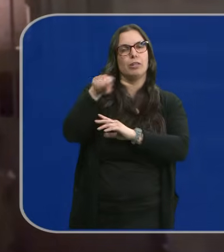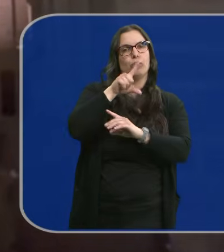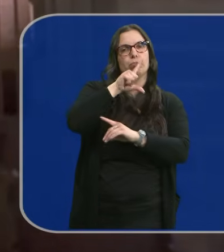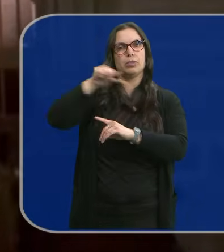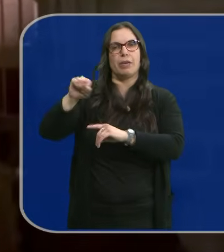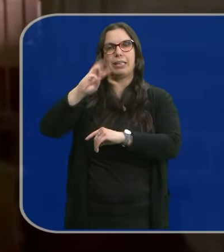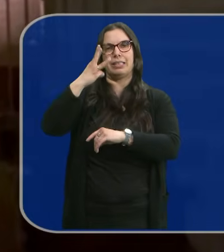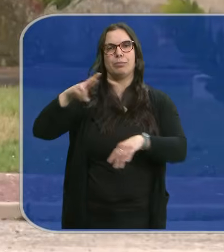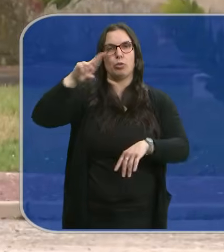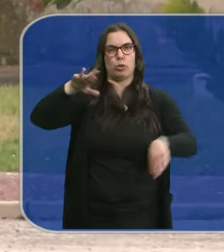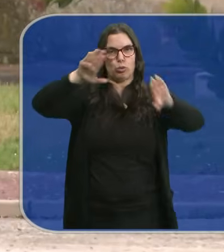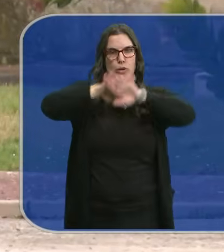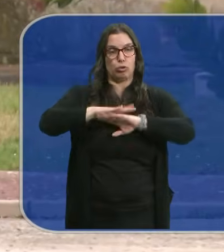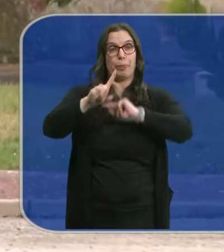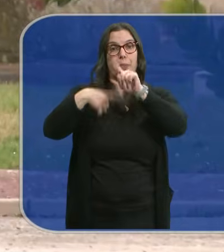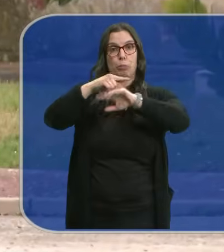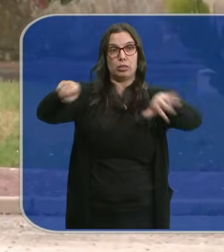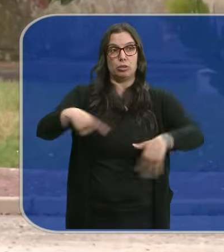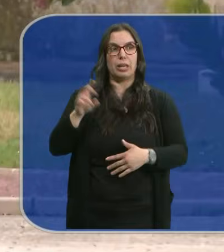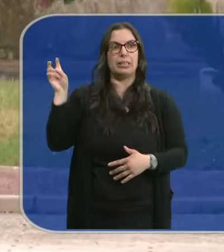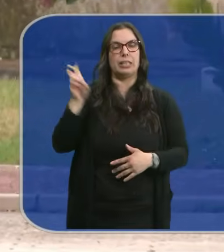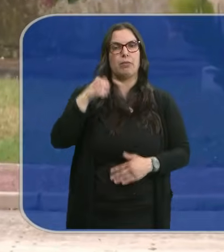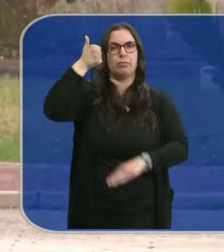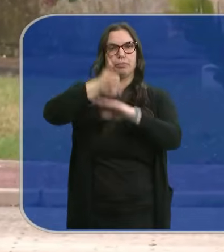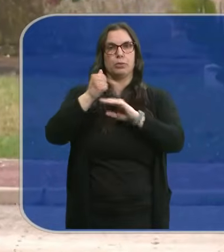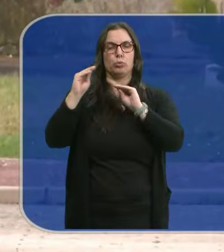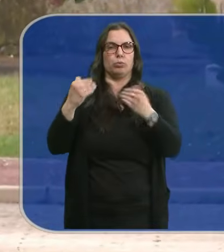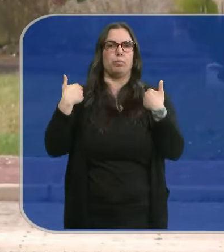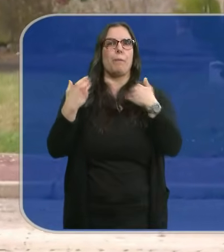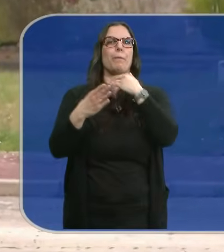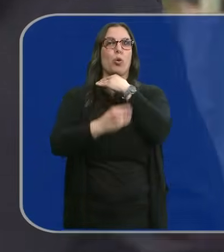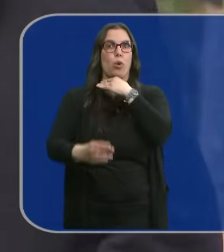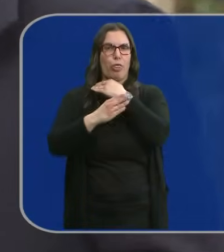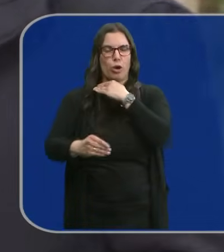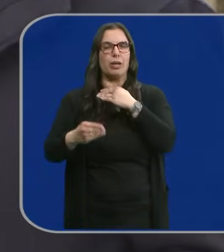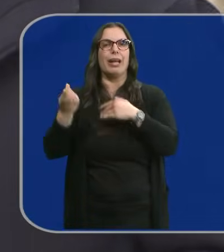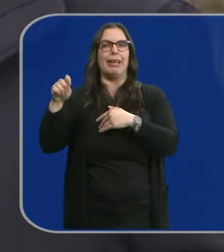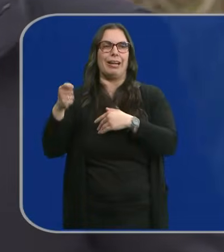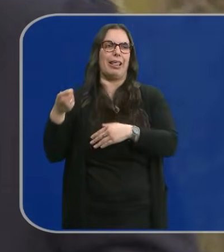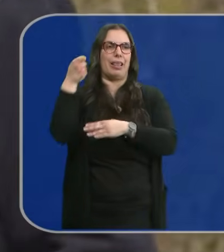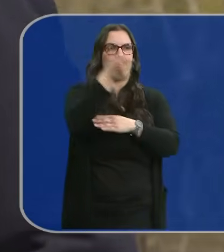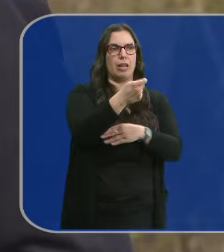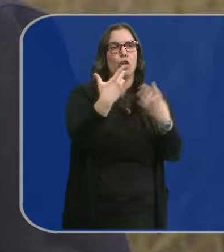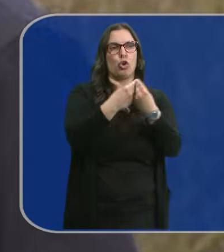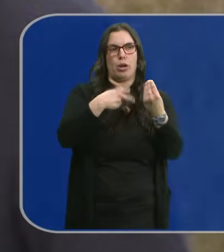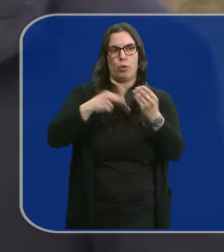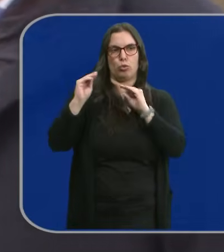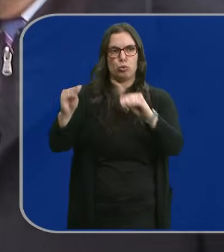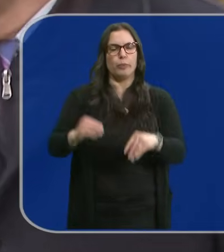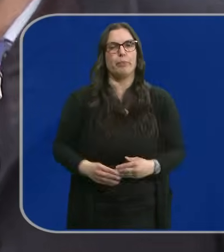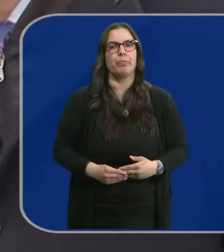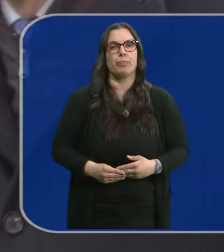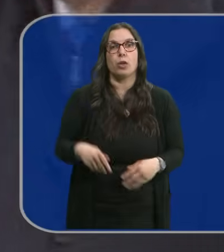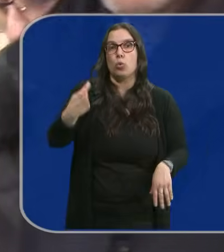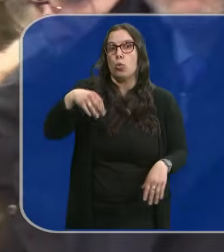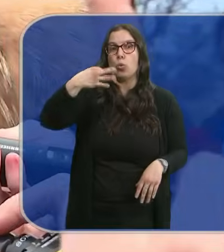las 3 menos cuarto de la madrugada. 6 horas después llegaba su procuradora encargada de entregar las llaves de la Bretonera junto a los abogados de las cismáticas. Lo único